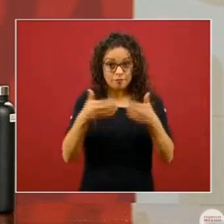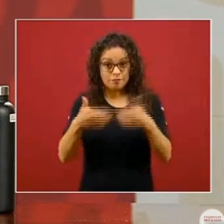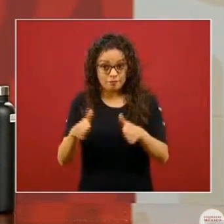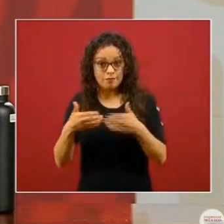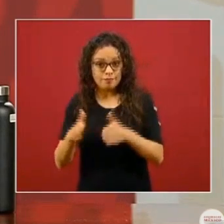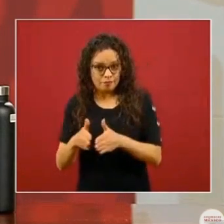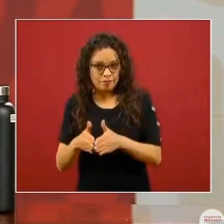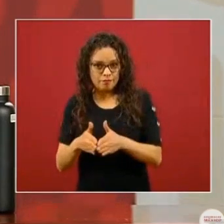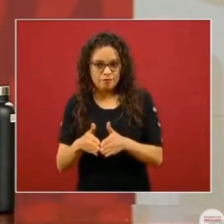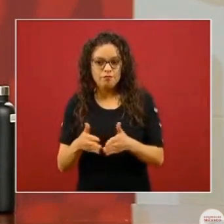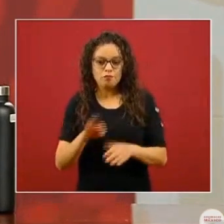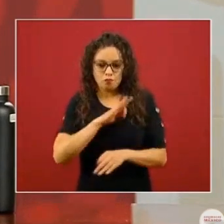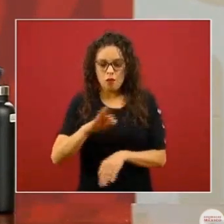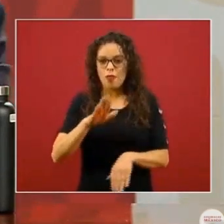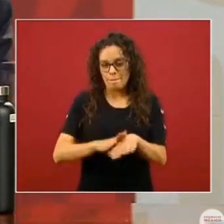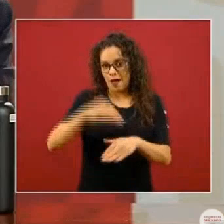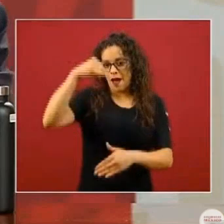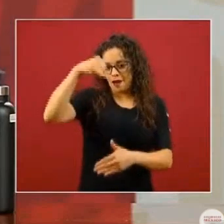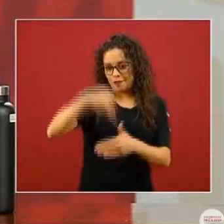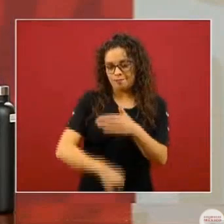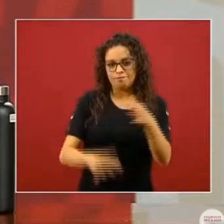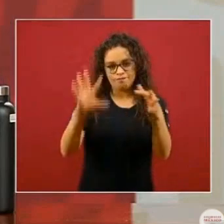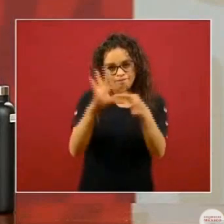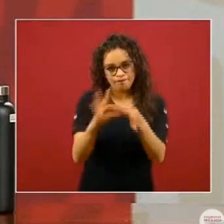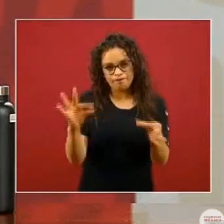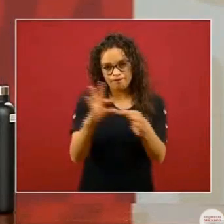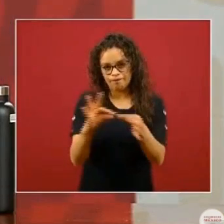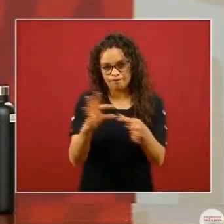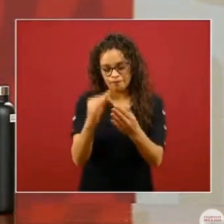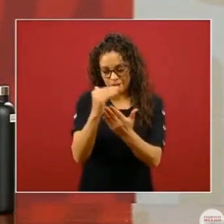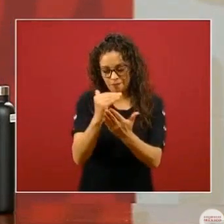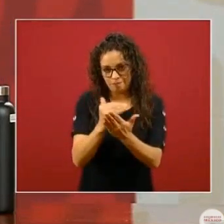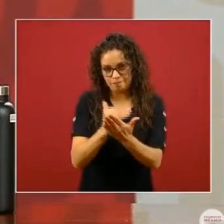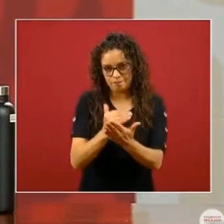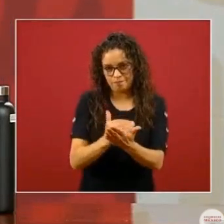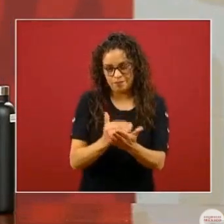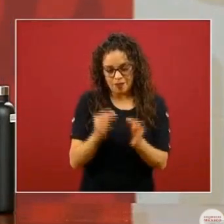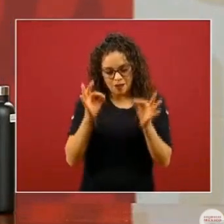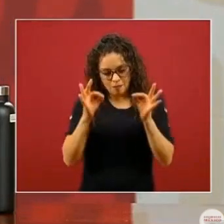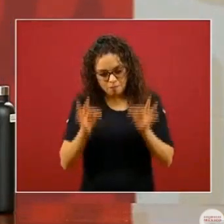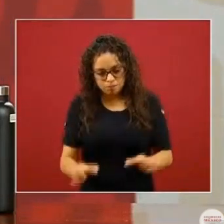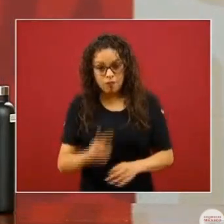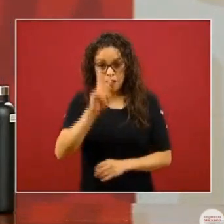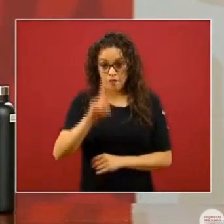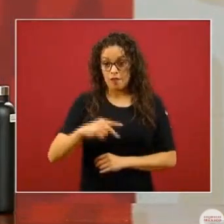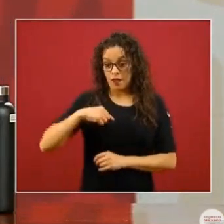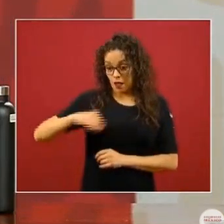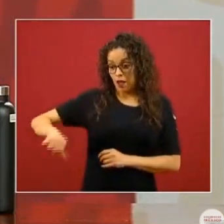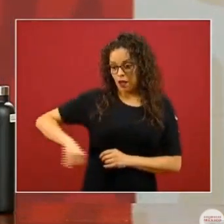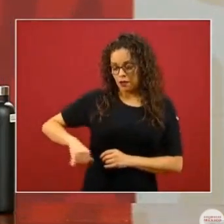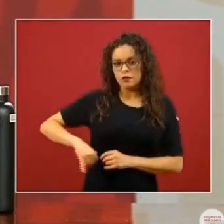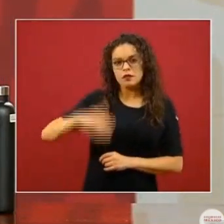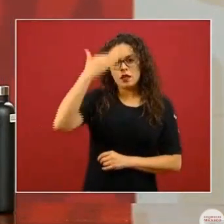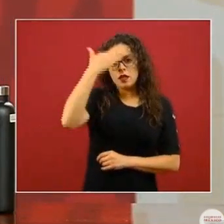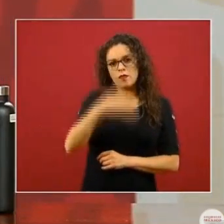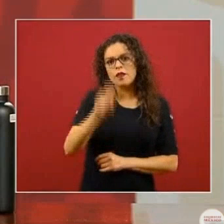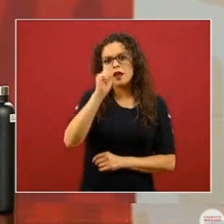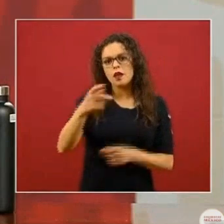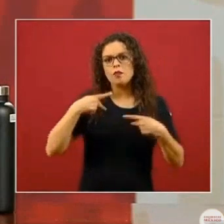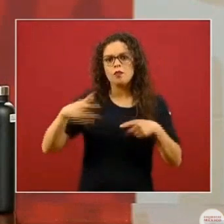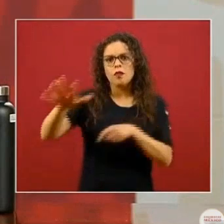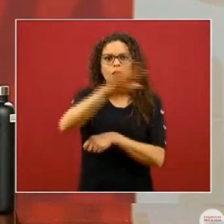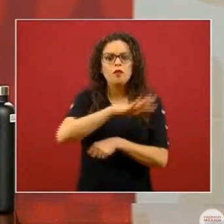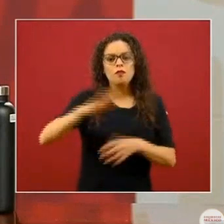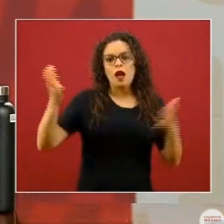de hacer trabajo detallado. Siempre estamos muy interesados en conocer lo que haga la sociedad y que quisiera aportar